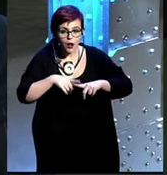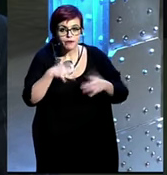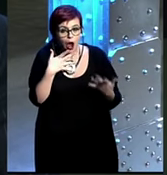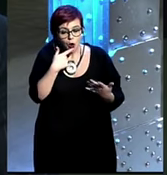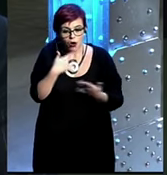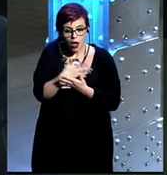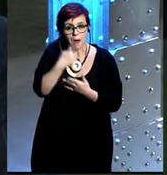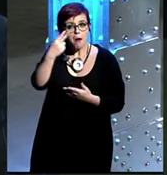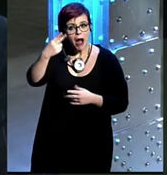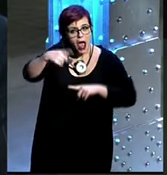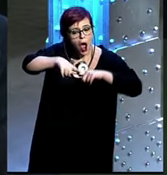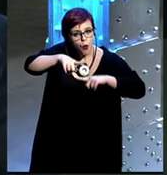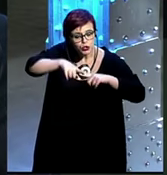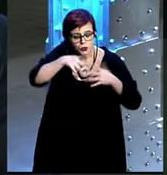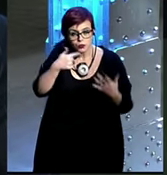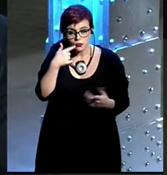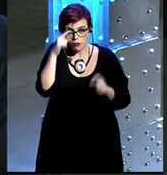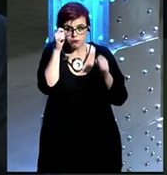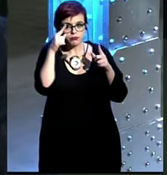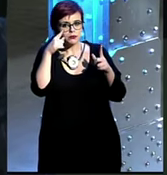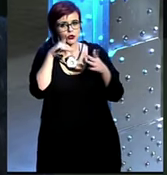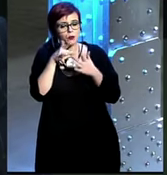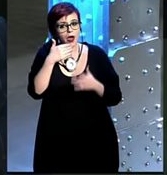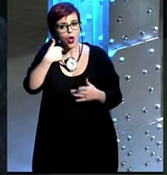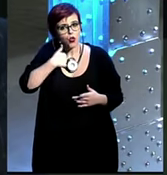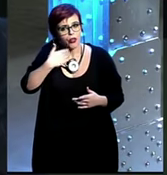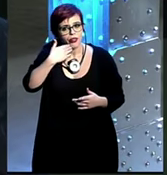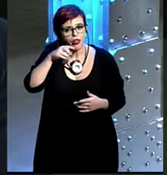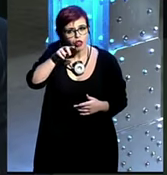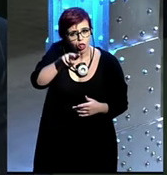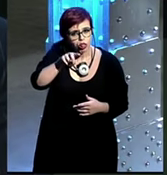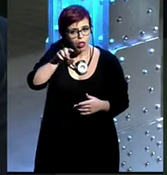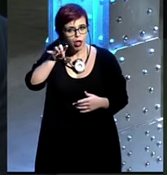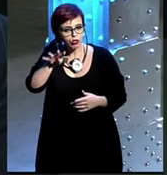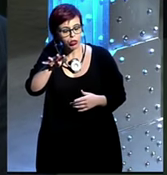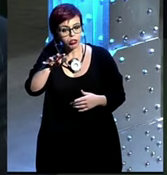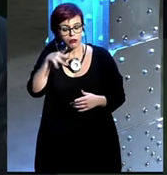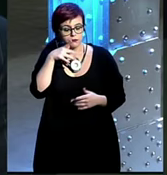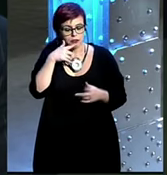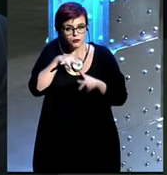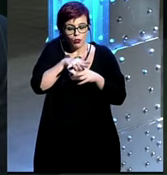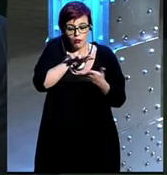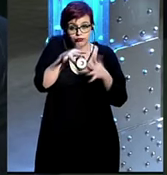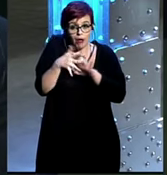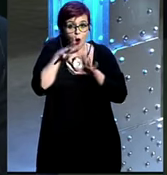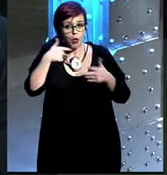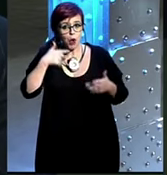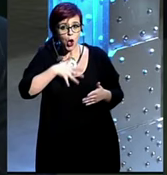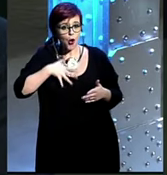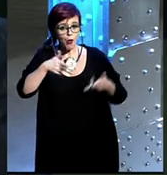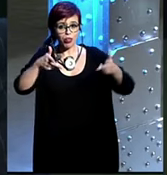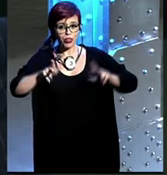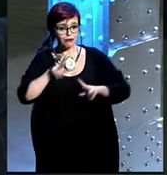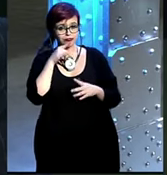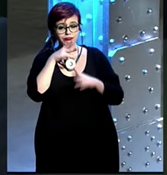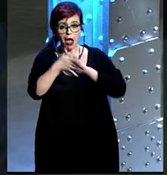muy aceptados. Y cuando tenía 12 o 14 años, era muy distinto. Ahora mismo estoy muy cómodo sentado aquí frente a